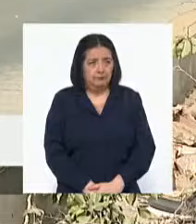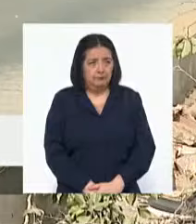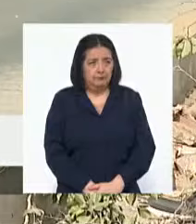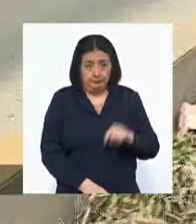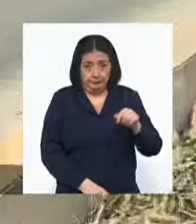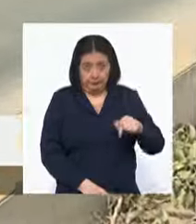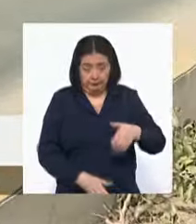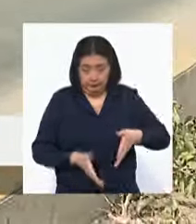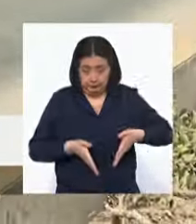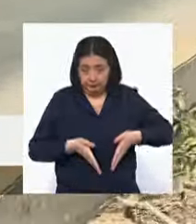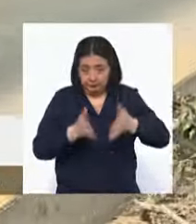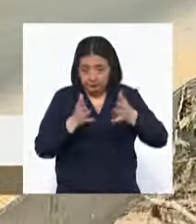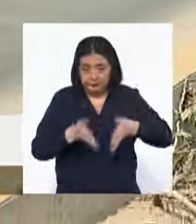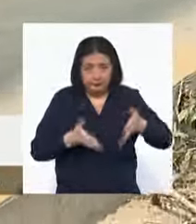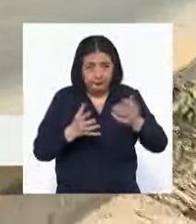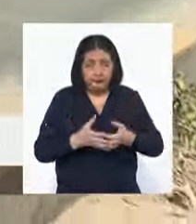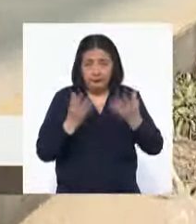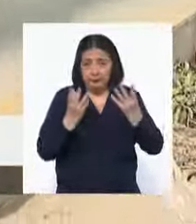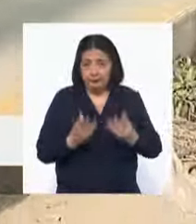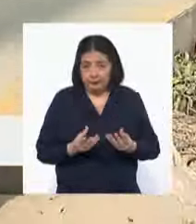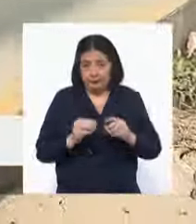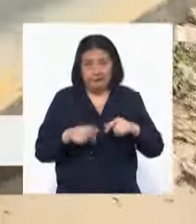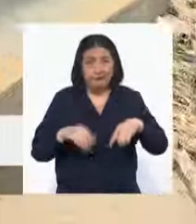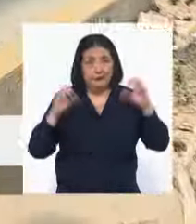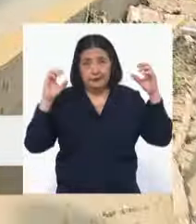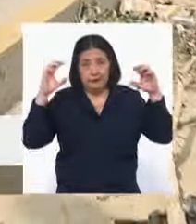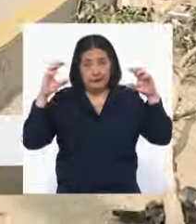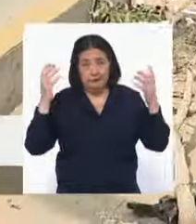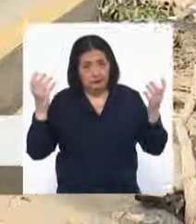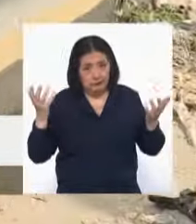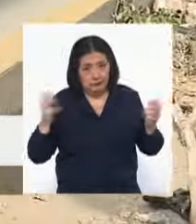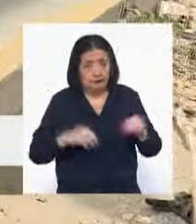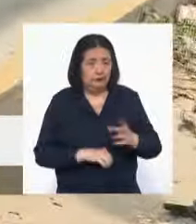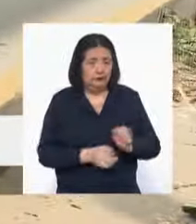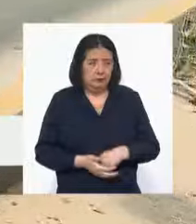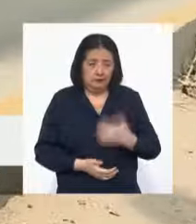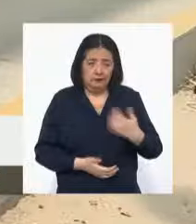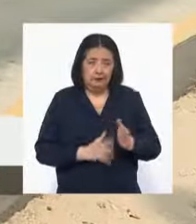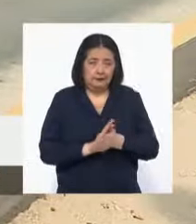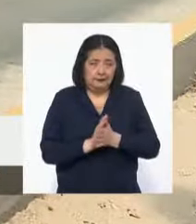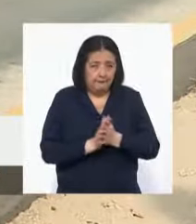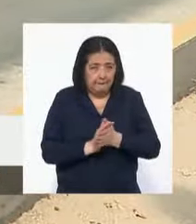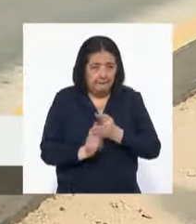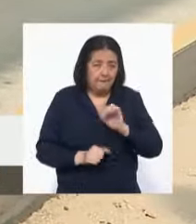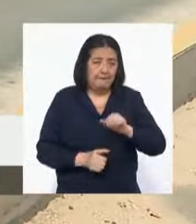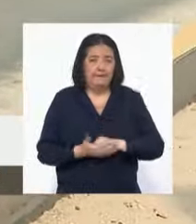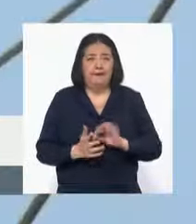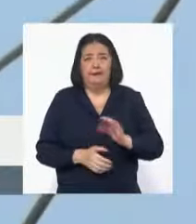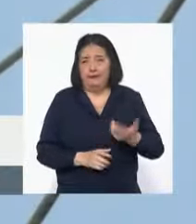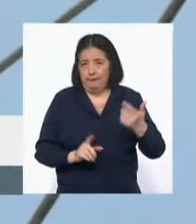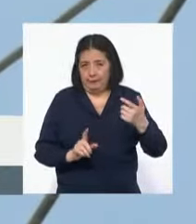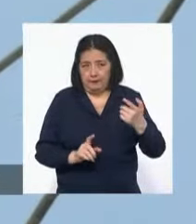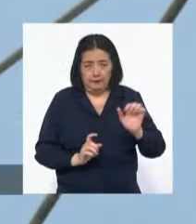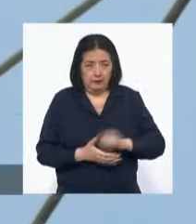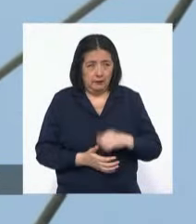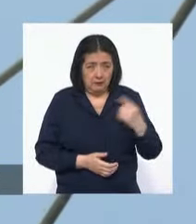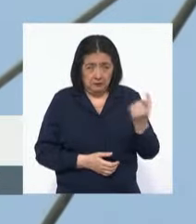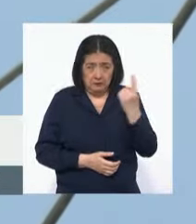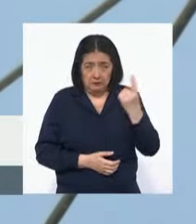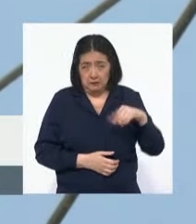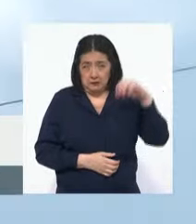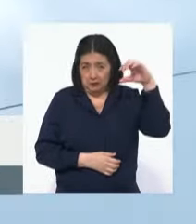Esta es una avenida que cuenta con pocas cámaras de videovigilancia, lo cual habría sido aprovechado por los delincuentes. La única cámara